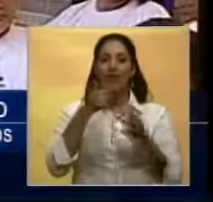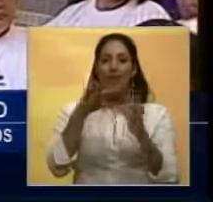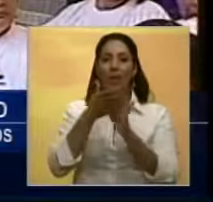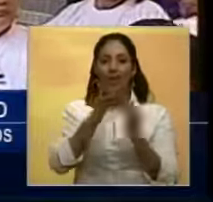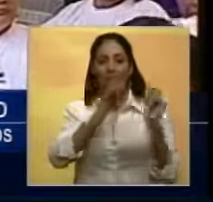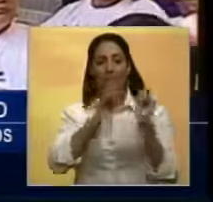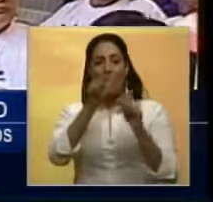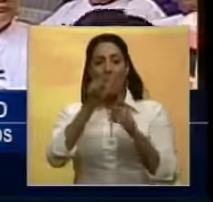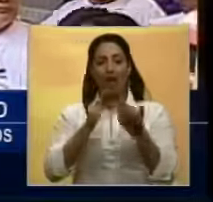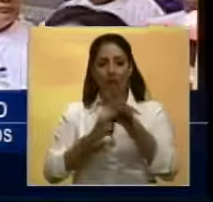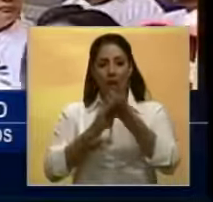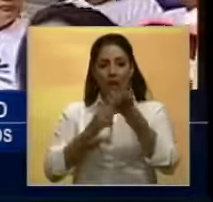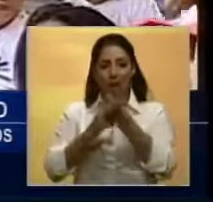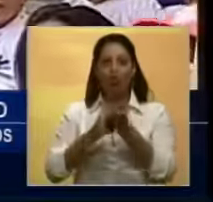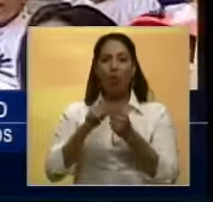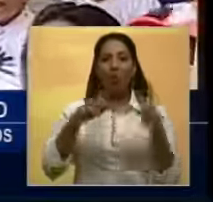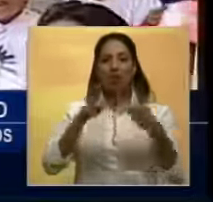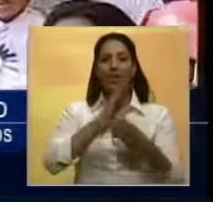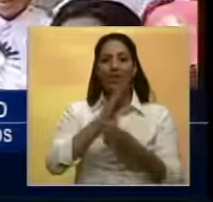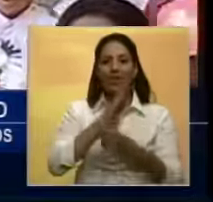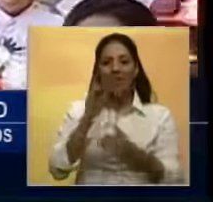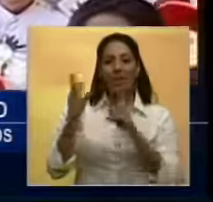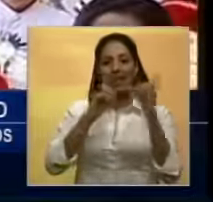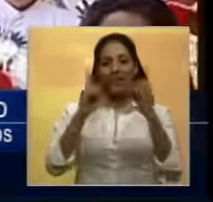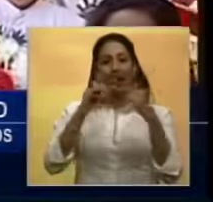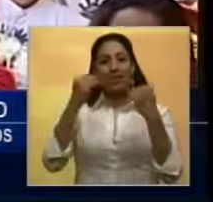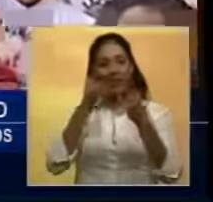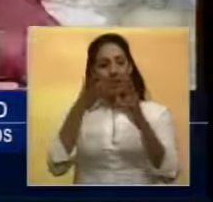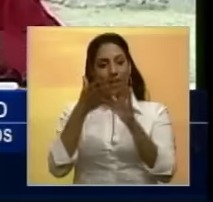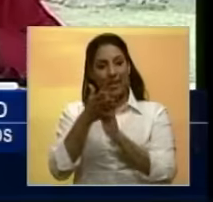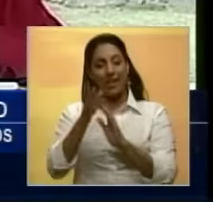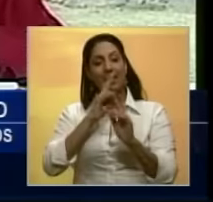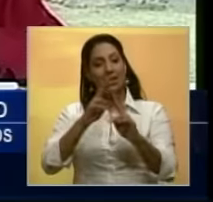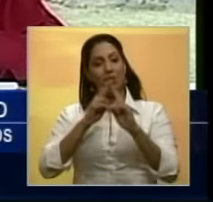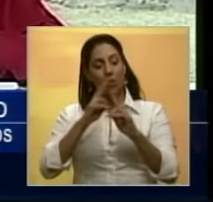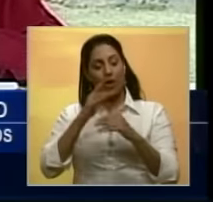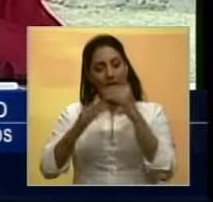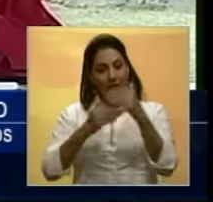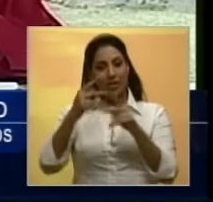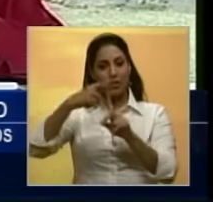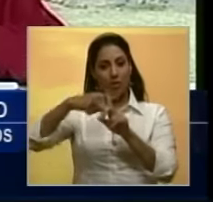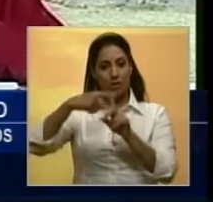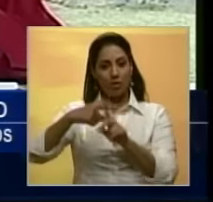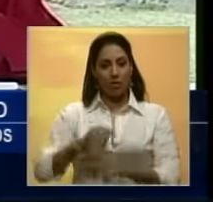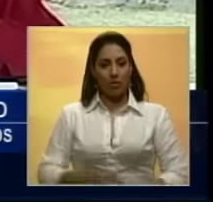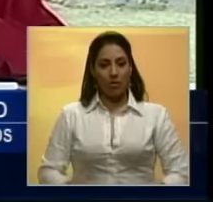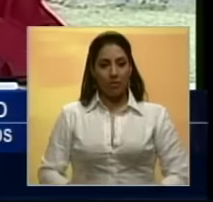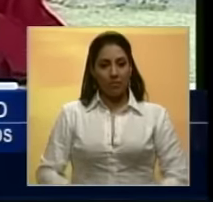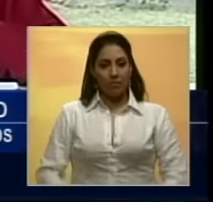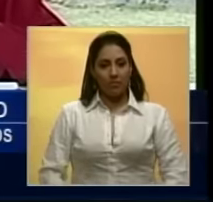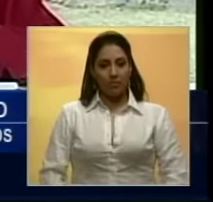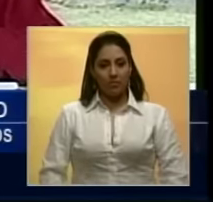consignado por los facilitadores se encuentra bajo debate y asegura que tendrá como resultado avances positivos.